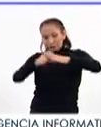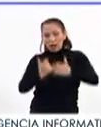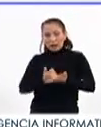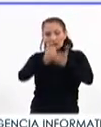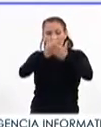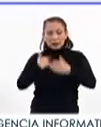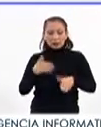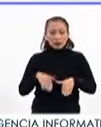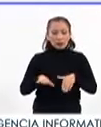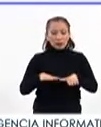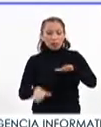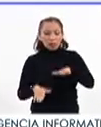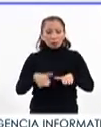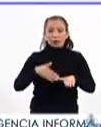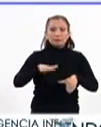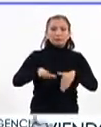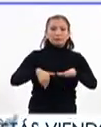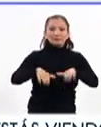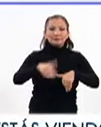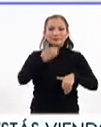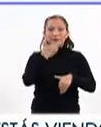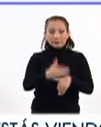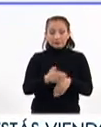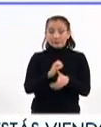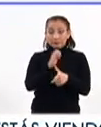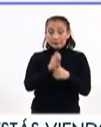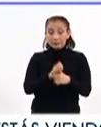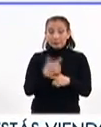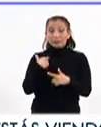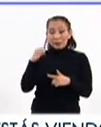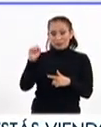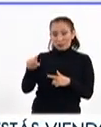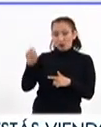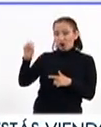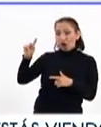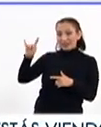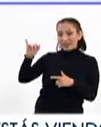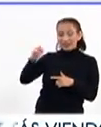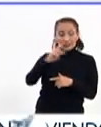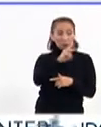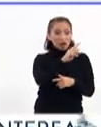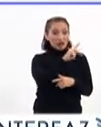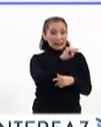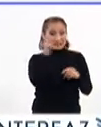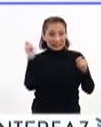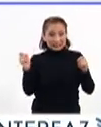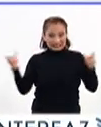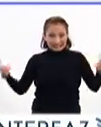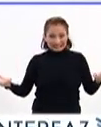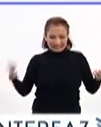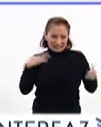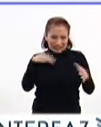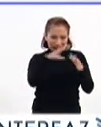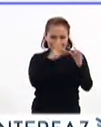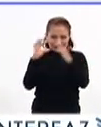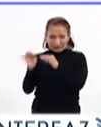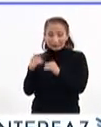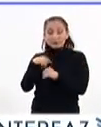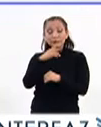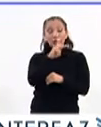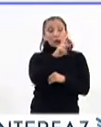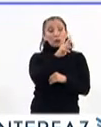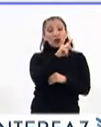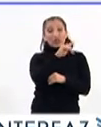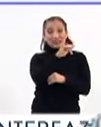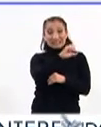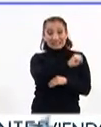la persona, para que pueda caminar bien. Entonces, partiendo de que eso es una prótesis y una órtesis, cuando la